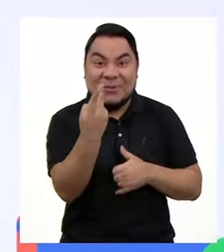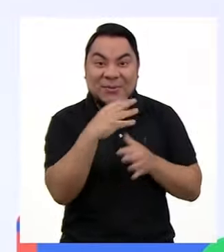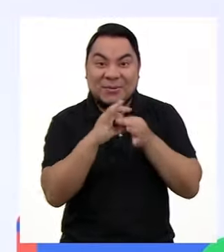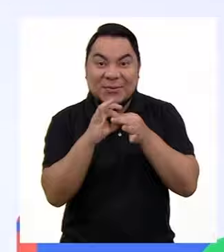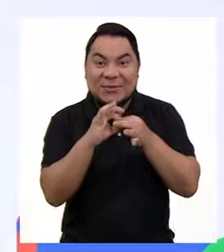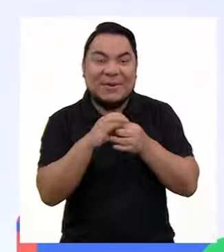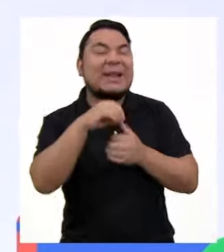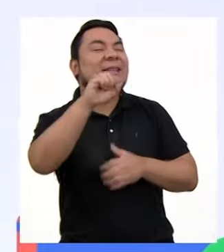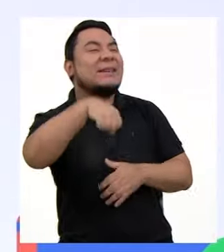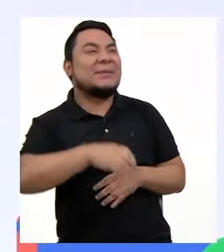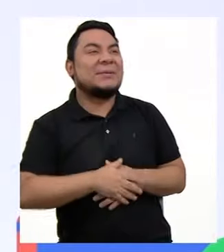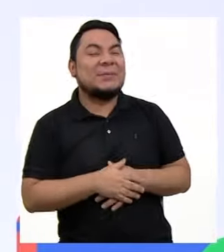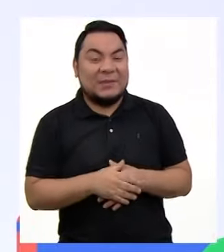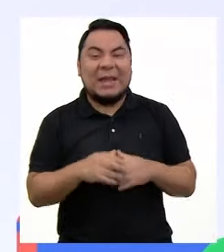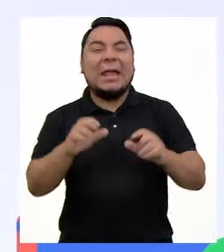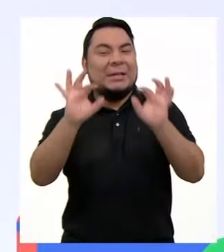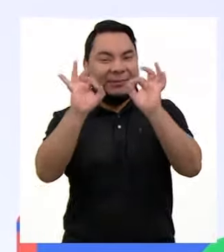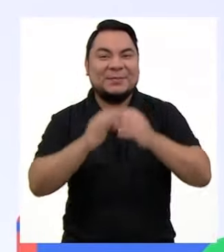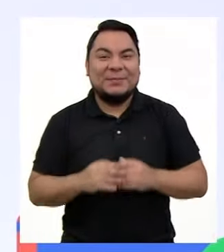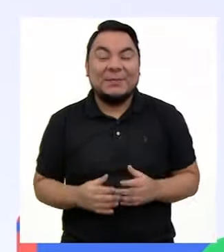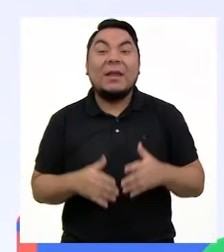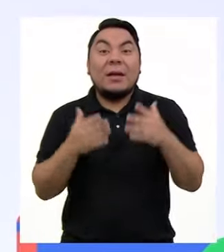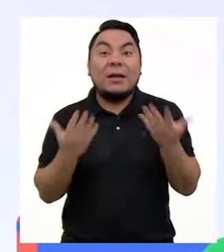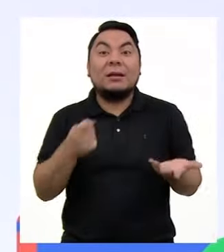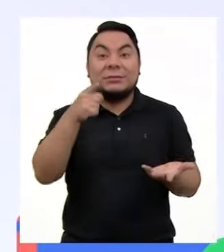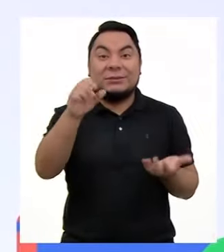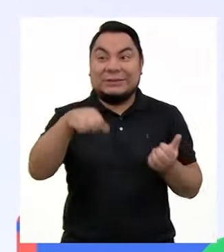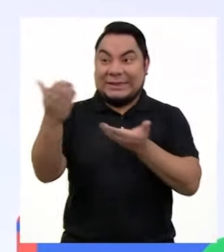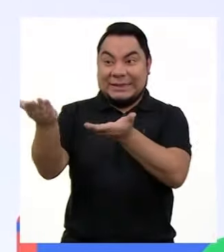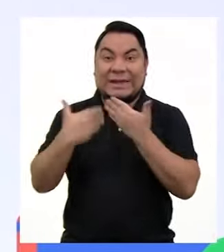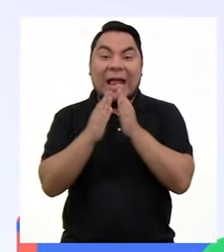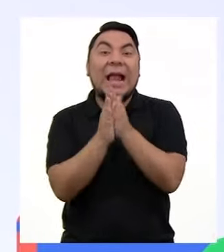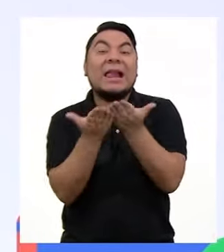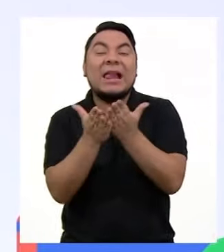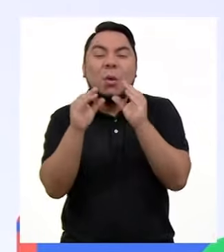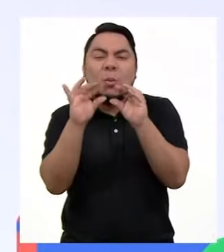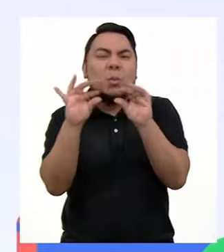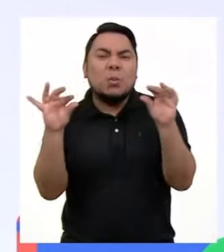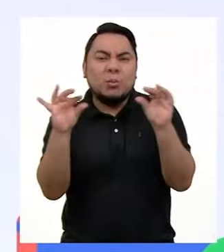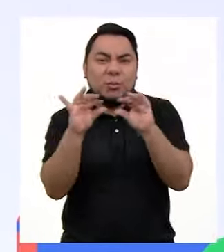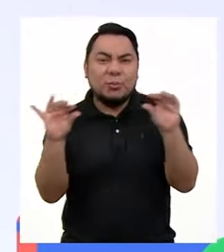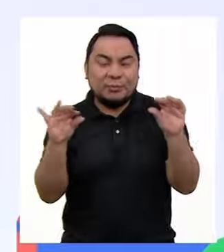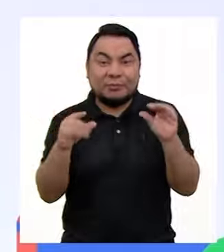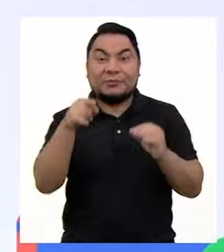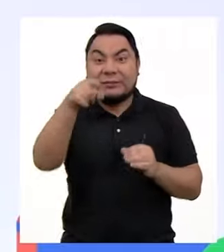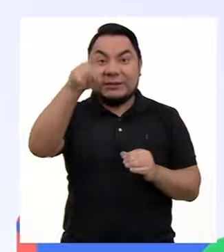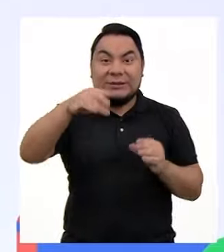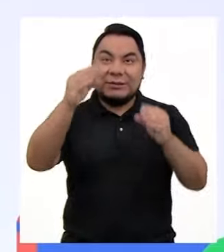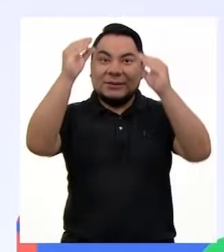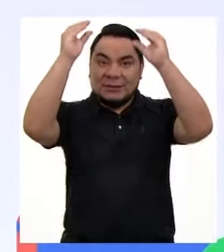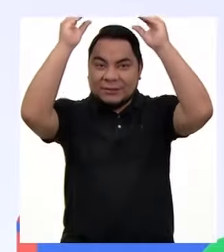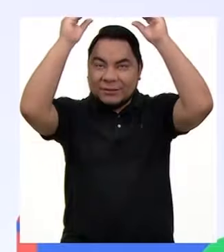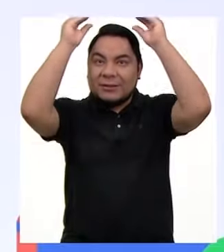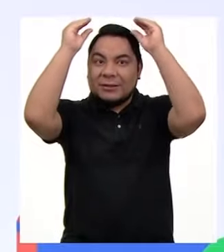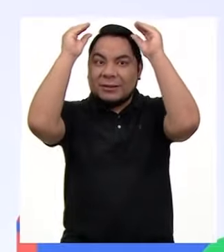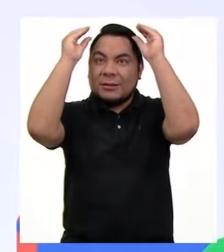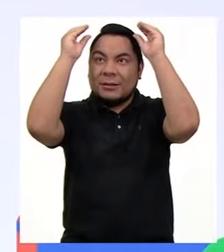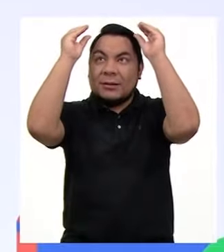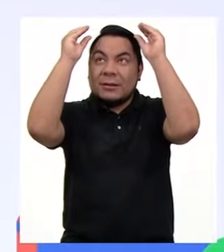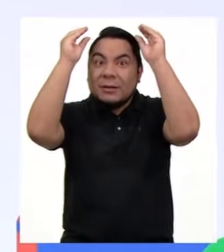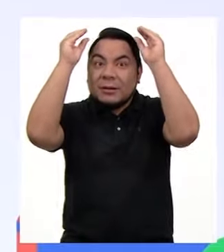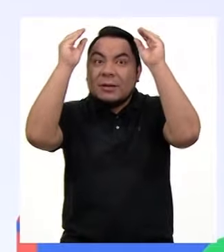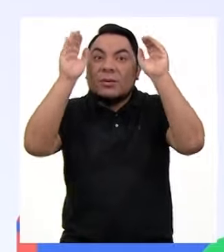¡Sí! ¡Excelente! Traigan un cuaderno o un libro delgado y se lo deben poner en la cabeza y caminar